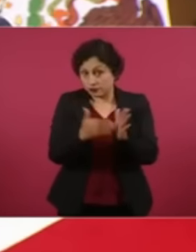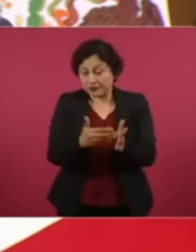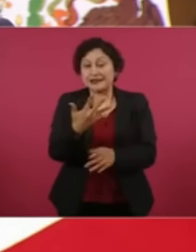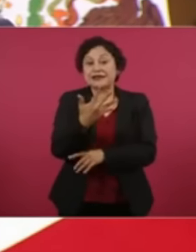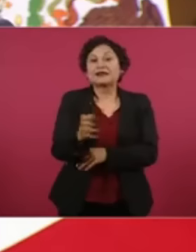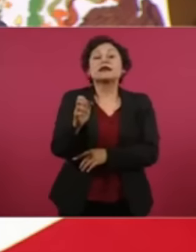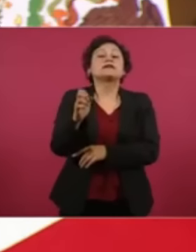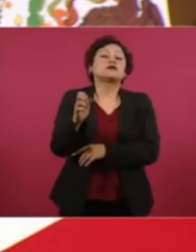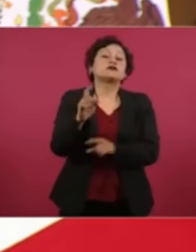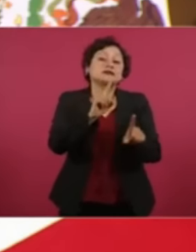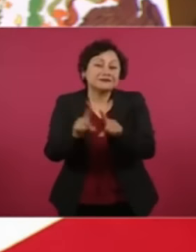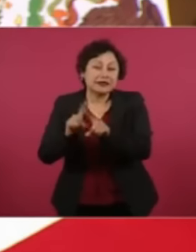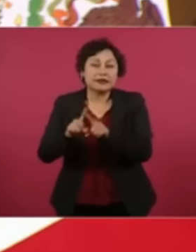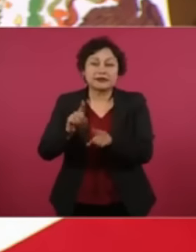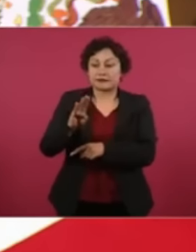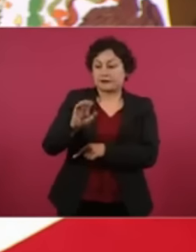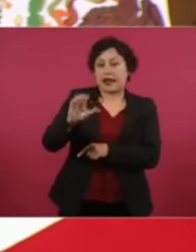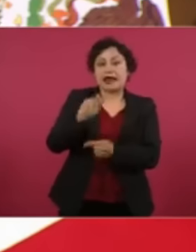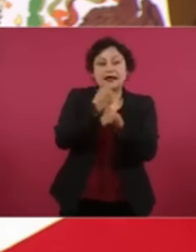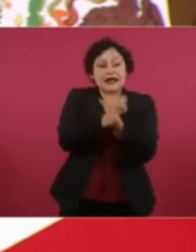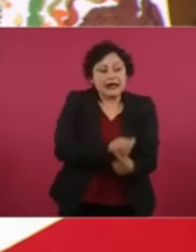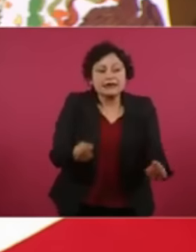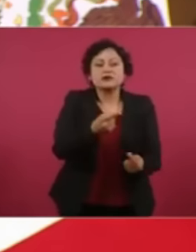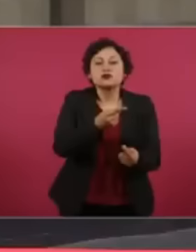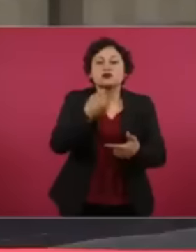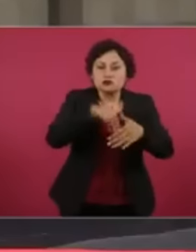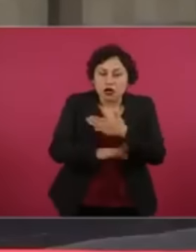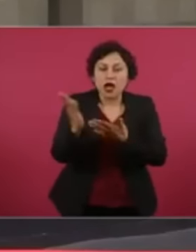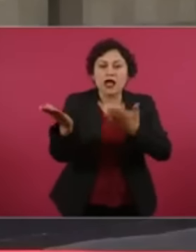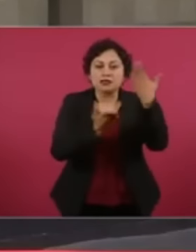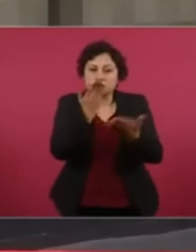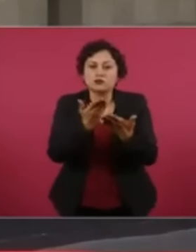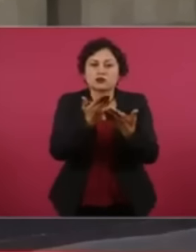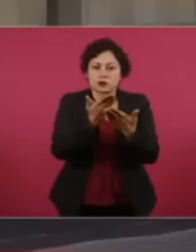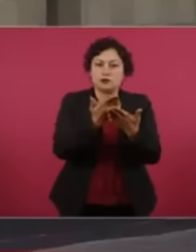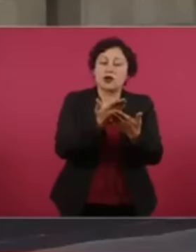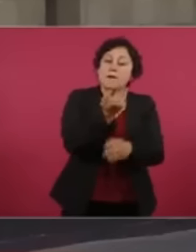10,878,500 becas para estudiantes de preescolar, primaria y secundaria.